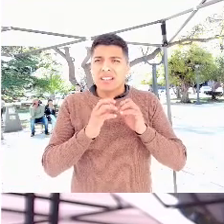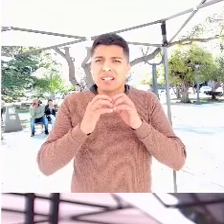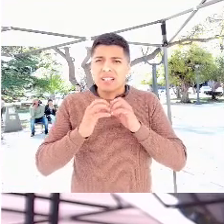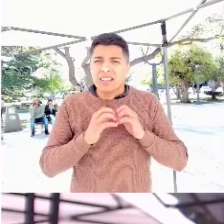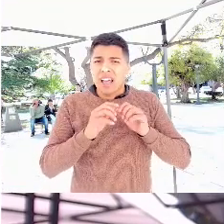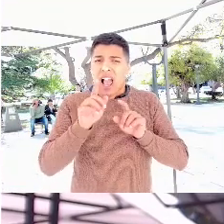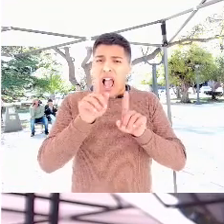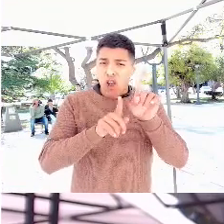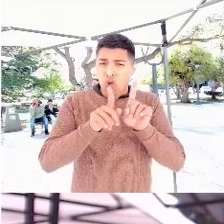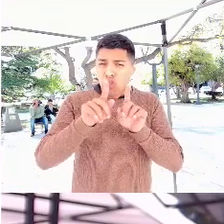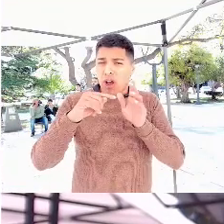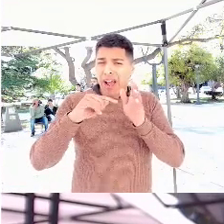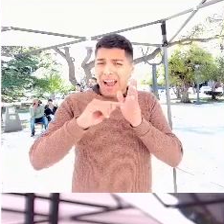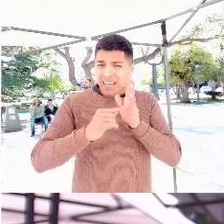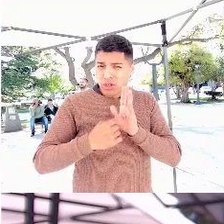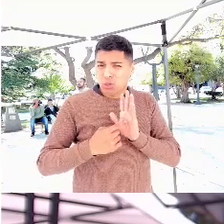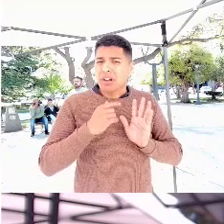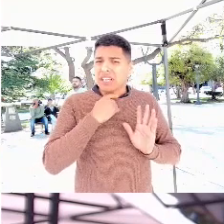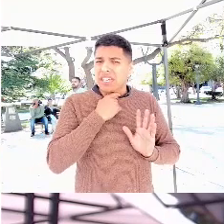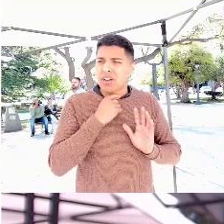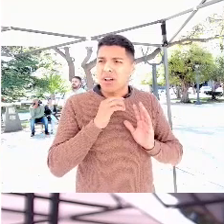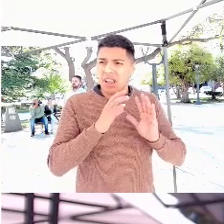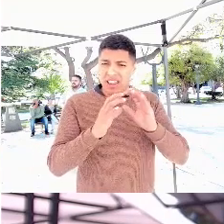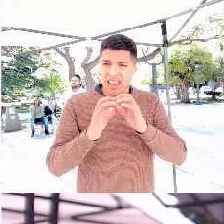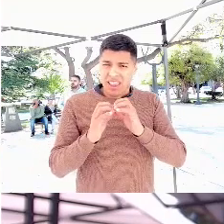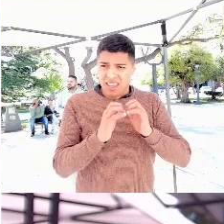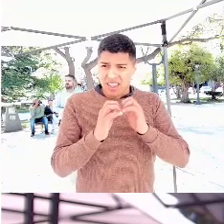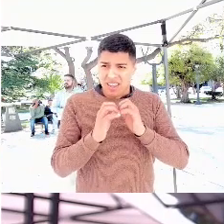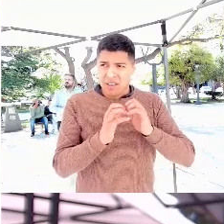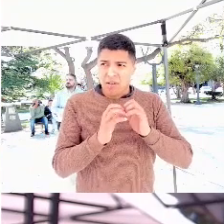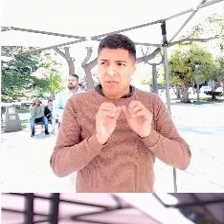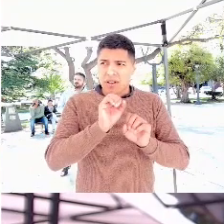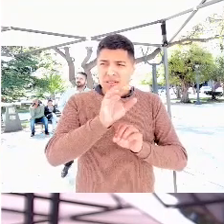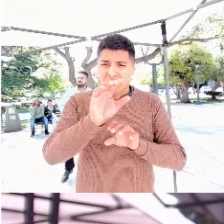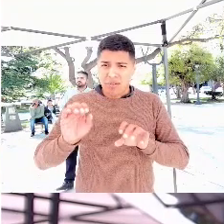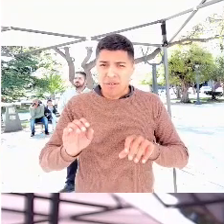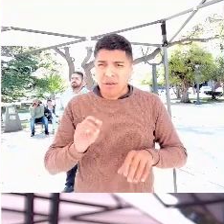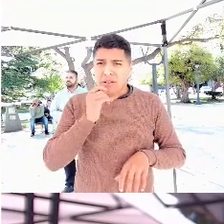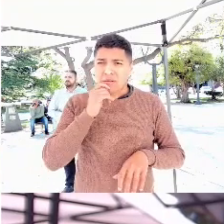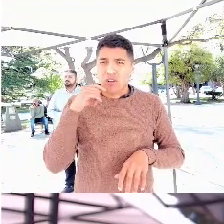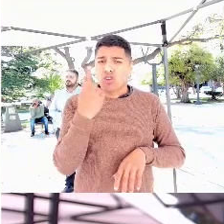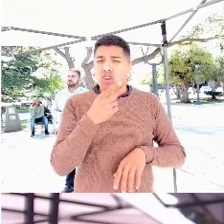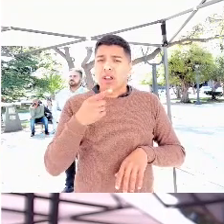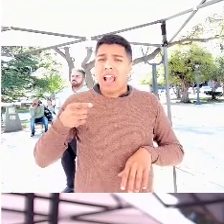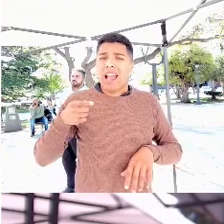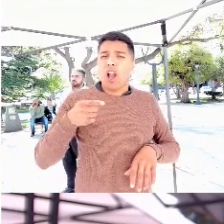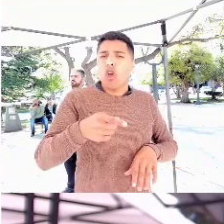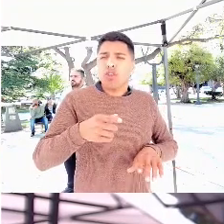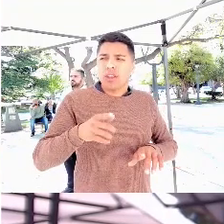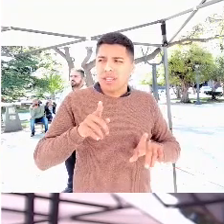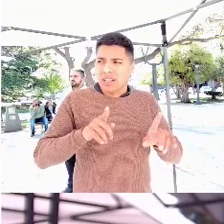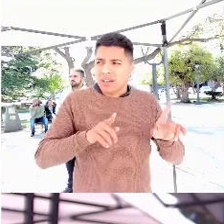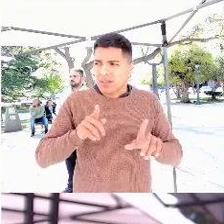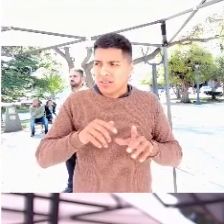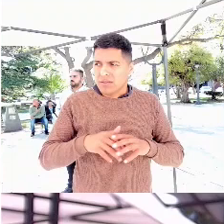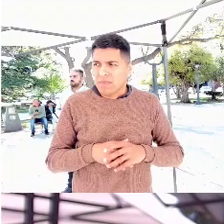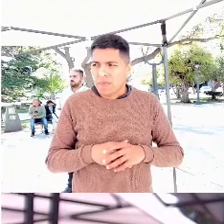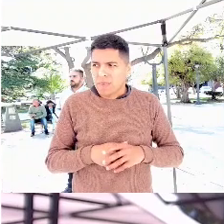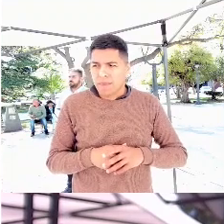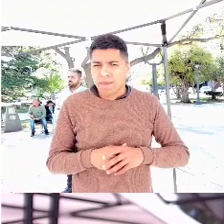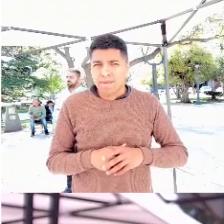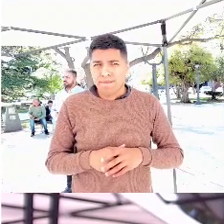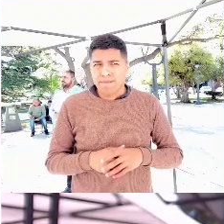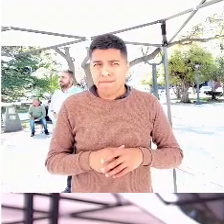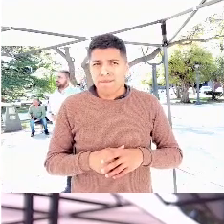particular algunos artículos nominalmente, que son los que nosotros vamos a votar en contra, para no estar votando nominalmente cada uno de los